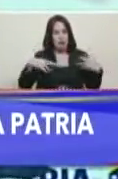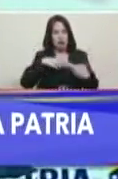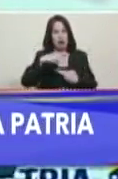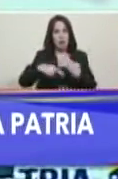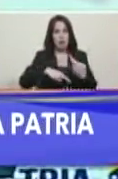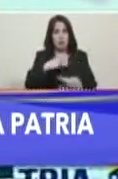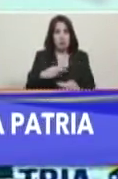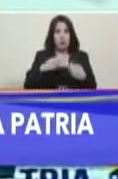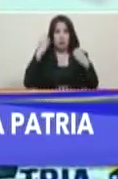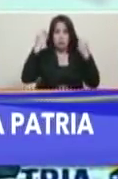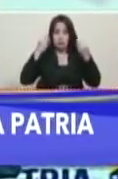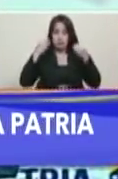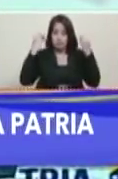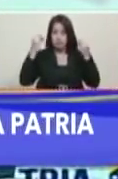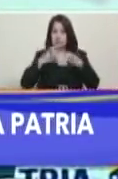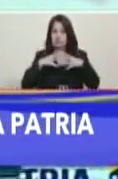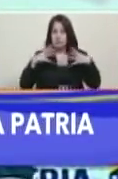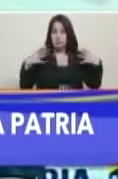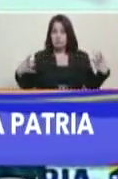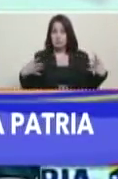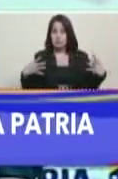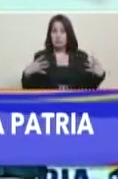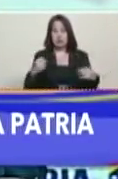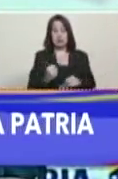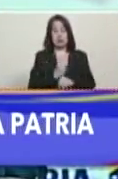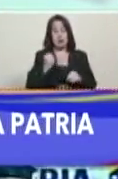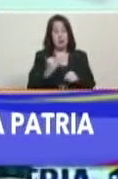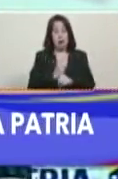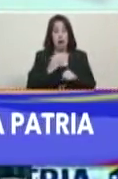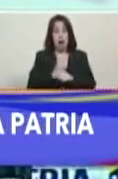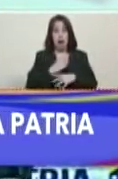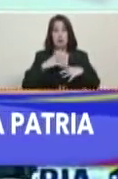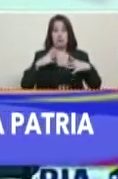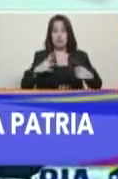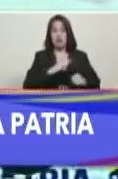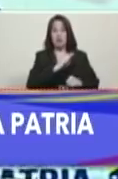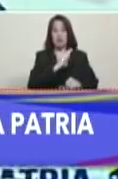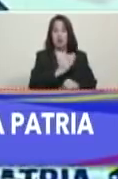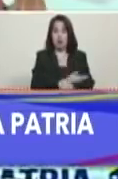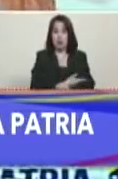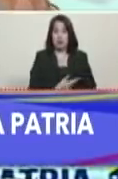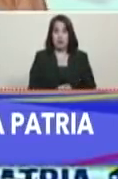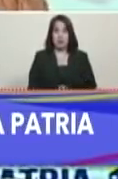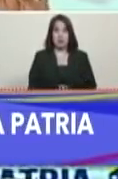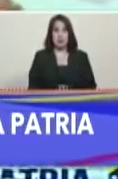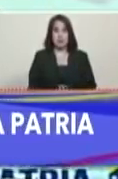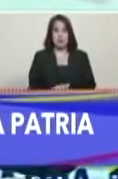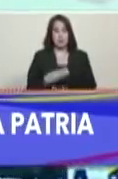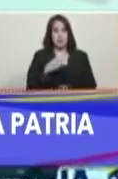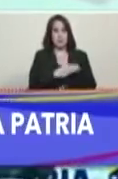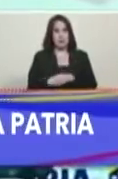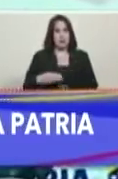grande, actuar en grande. Y por eso él creó el concepto de la